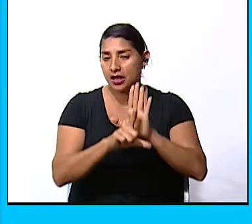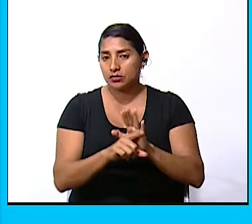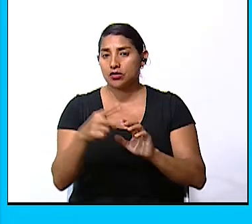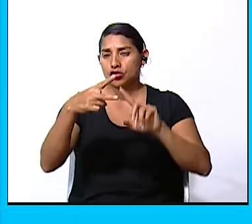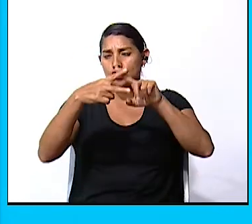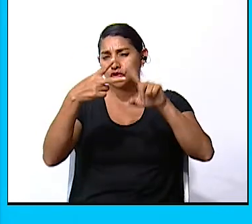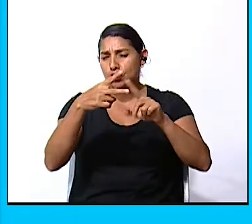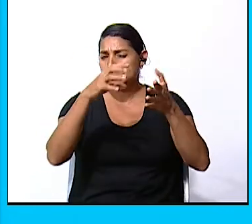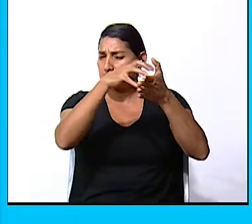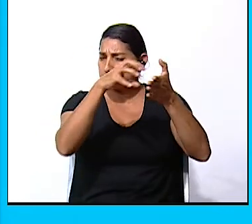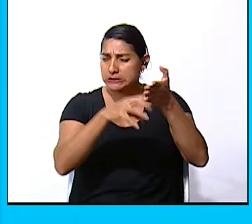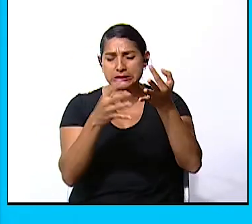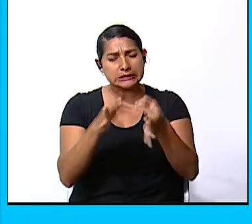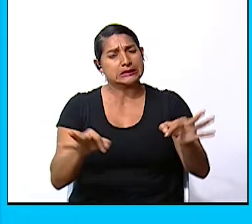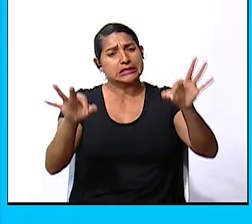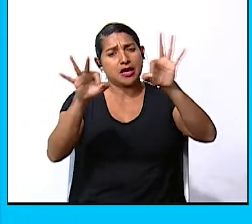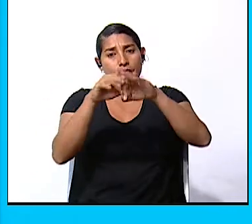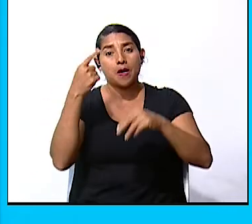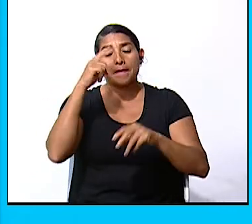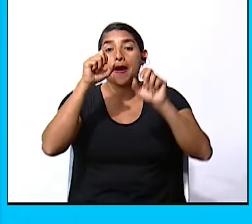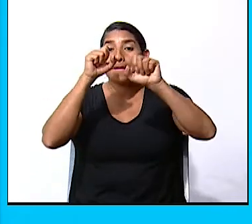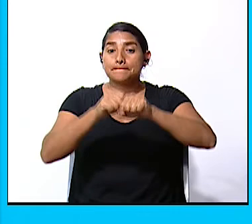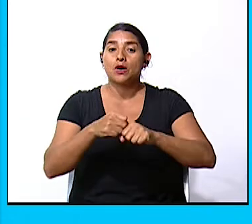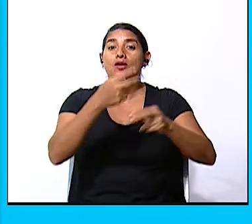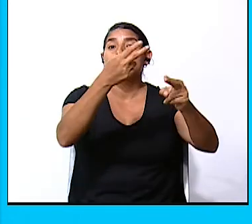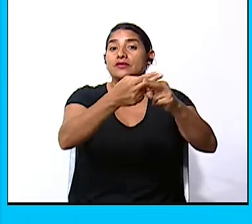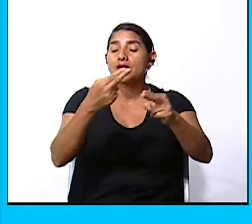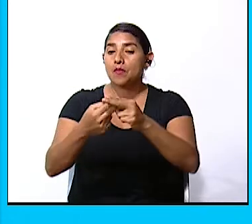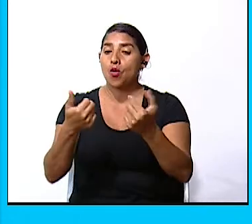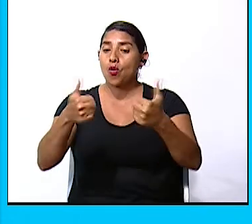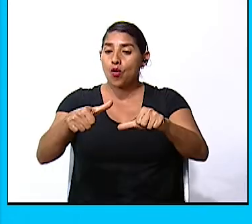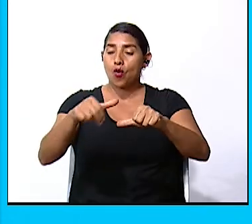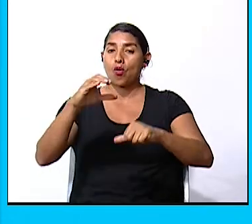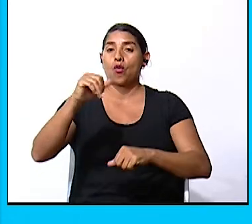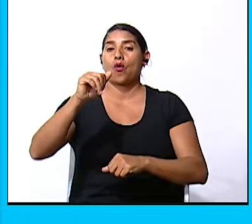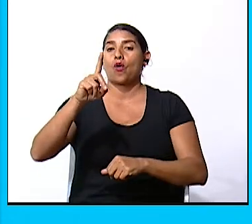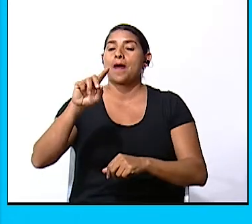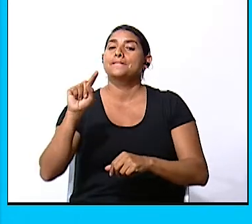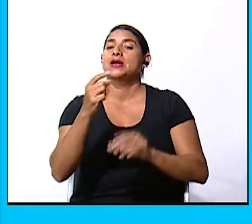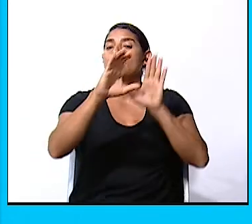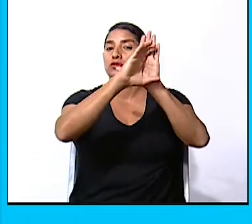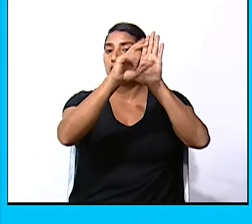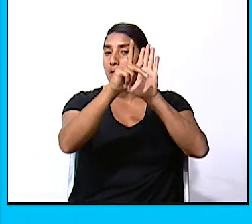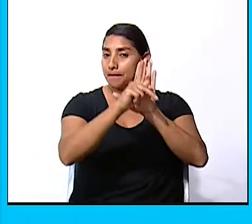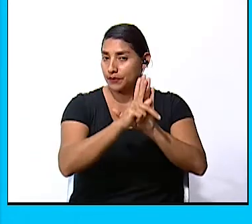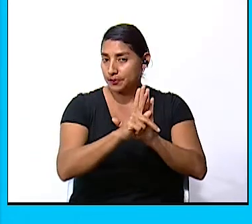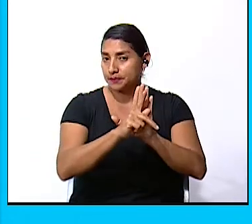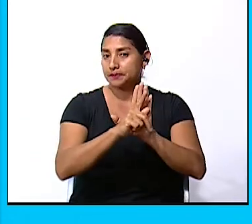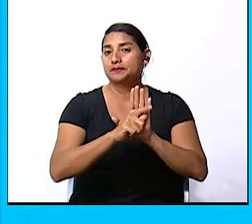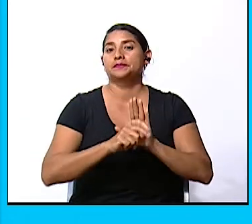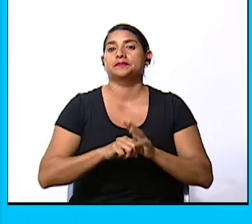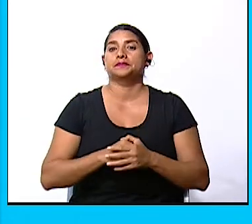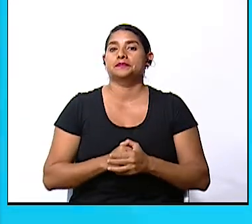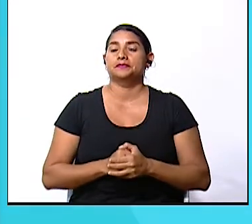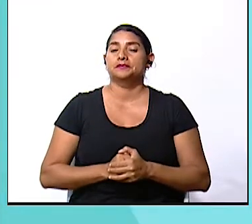2 elementos claves para poder llamar al Pacto de Concordia nuestra primera constitución.